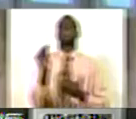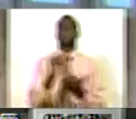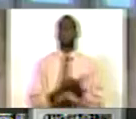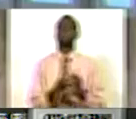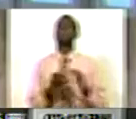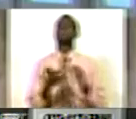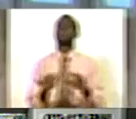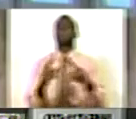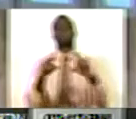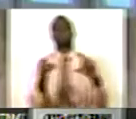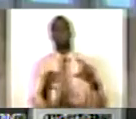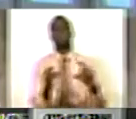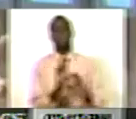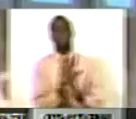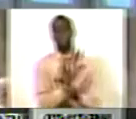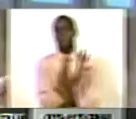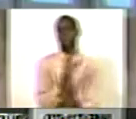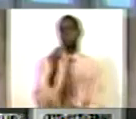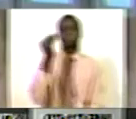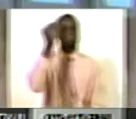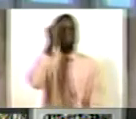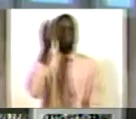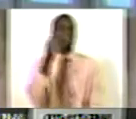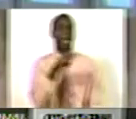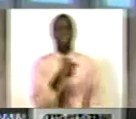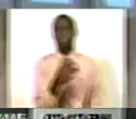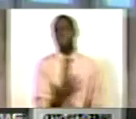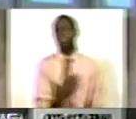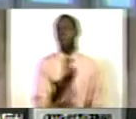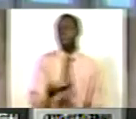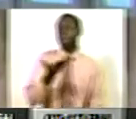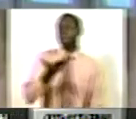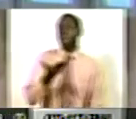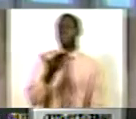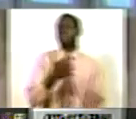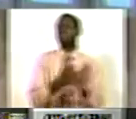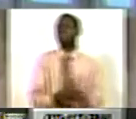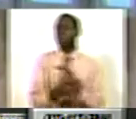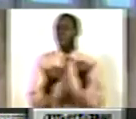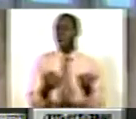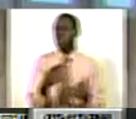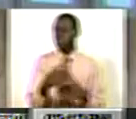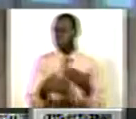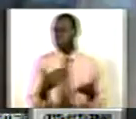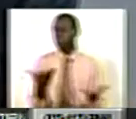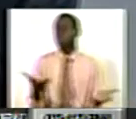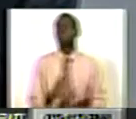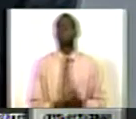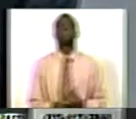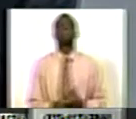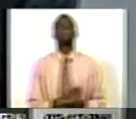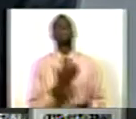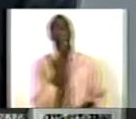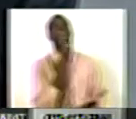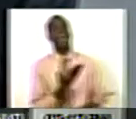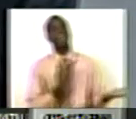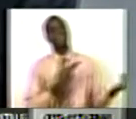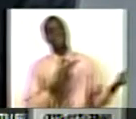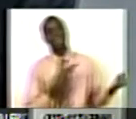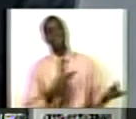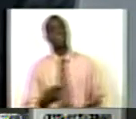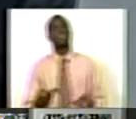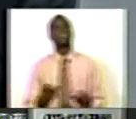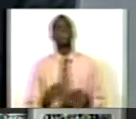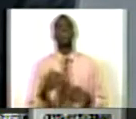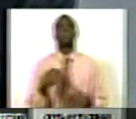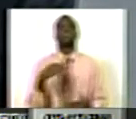esta vez a este proceso de carnetización, la importancia, el significado de lo que se está dando hoy en nuestro país. Bueno, Raya, muchísimas gracias por la invitación, placer